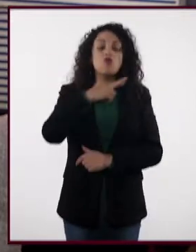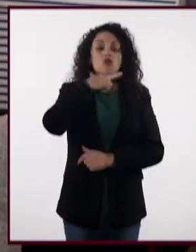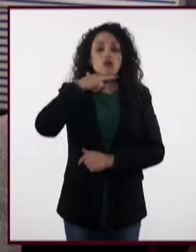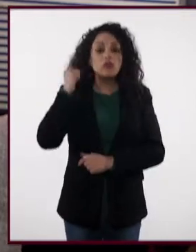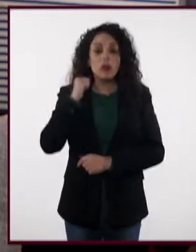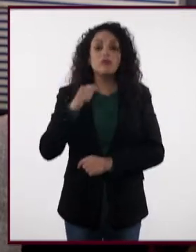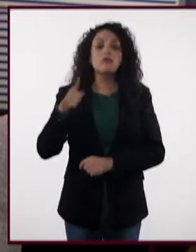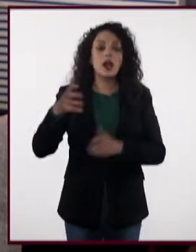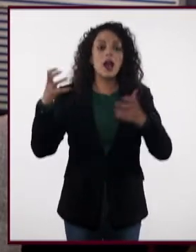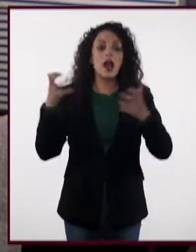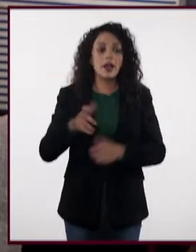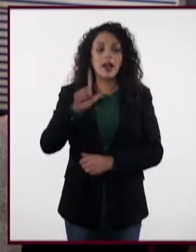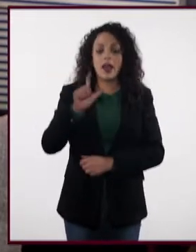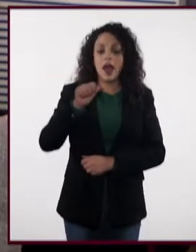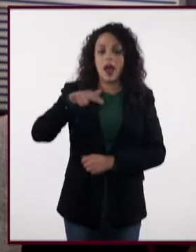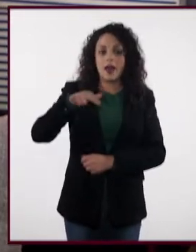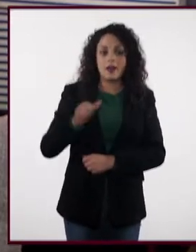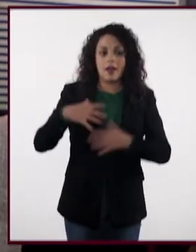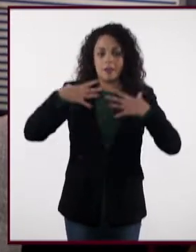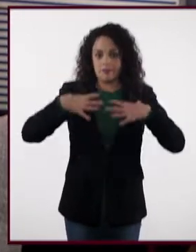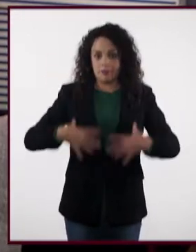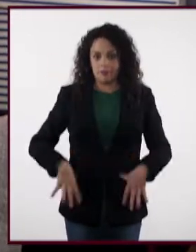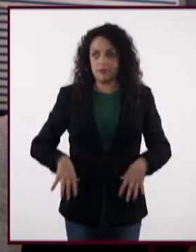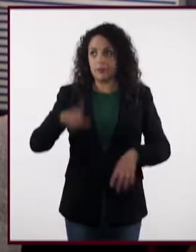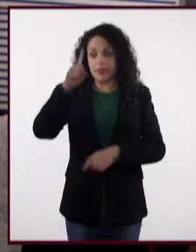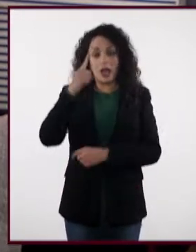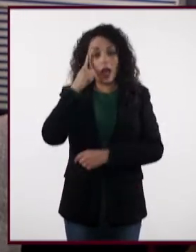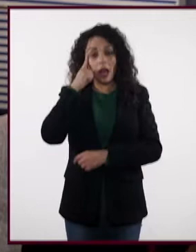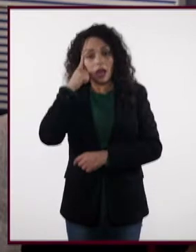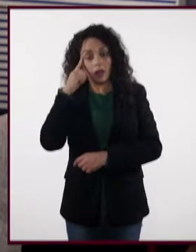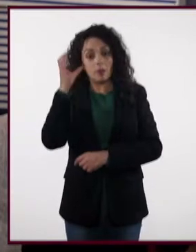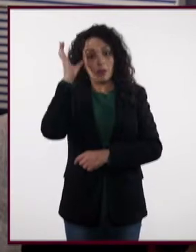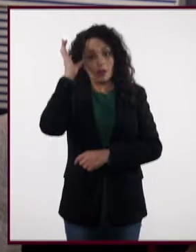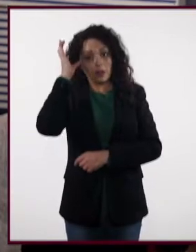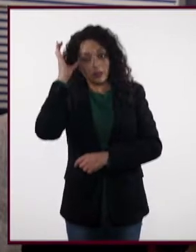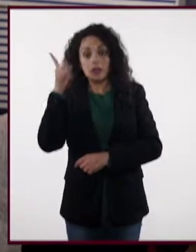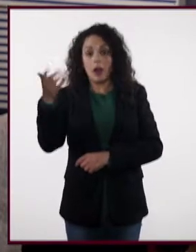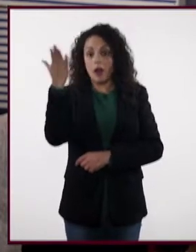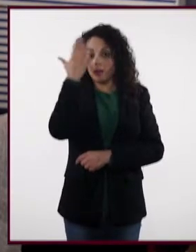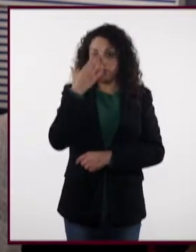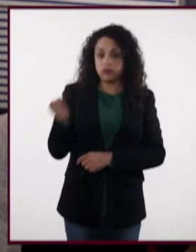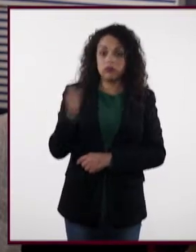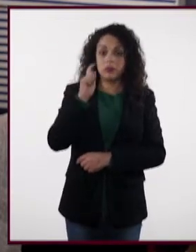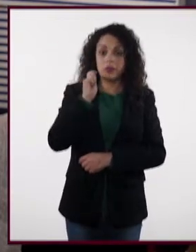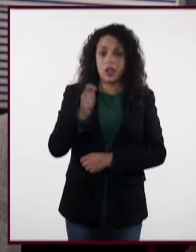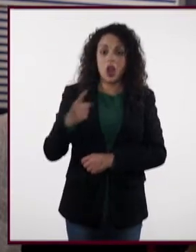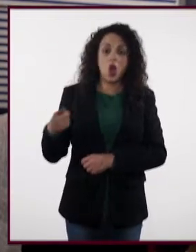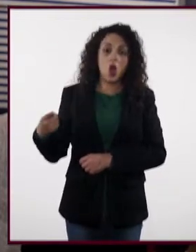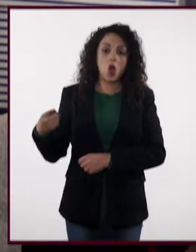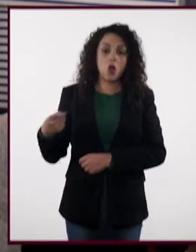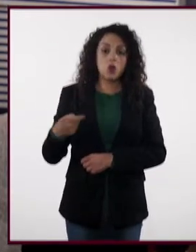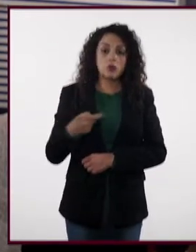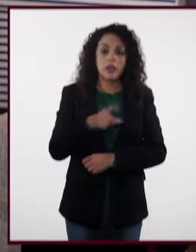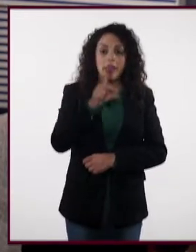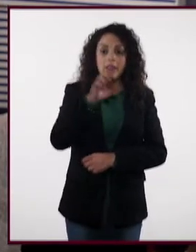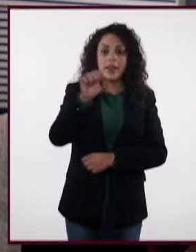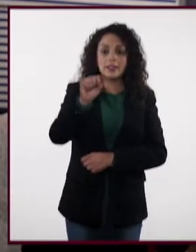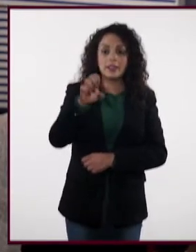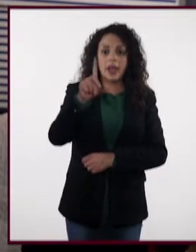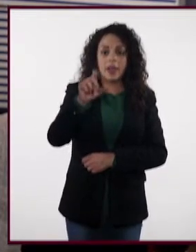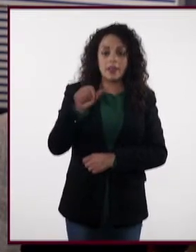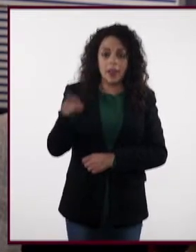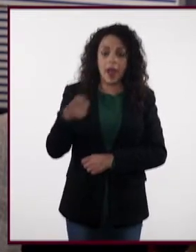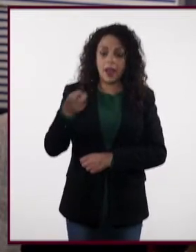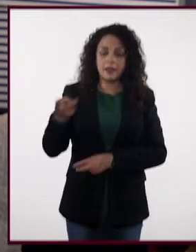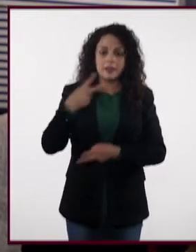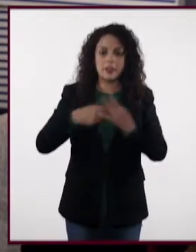hacían sus togas de lana. En Oriente, japoneses y chinos se especializaron en cultivar gusanos de seda, de donde se podía